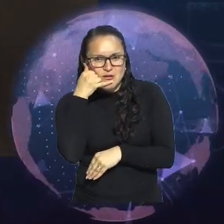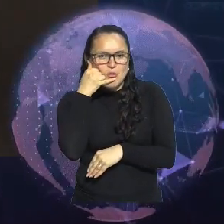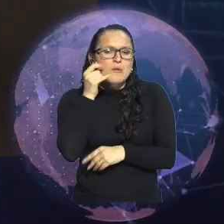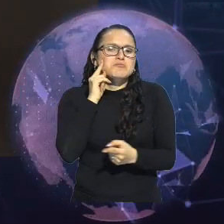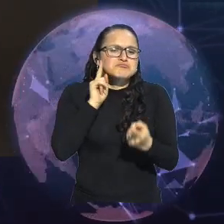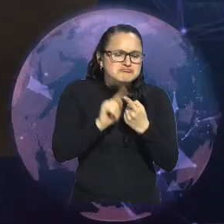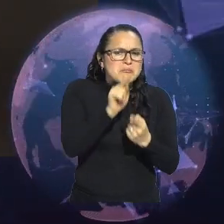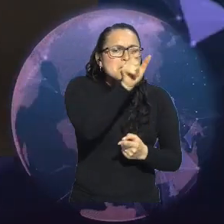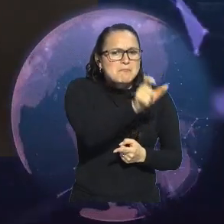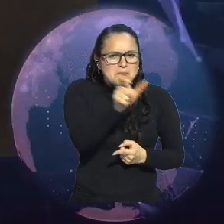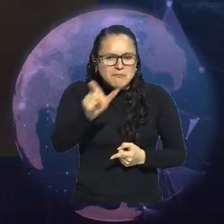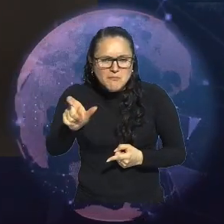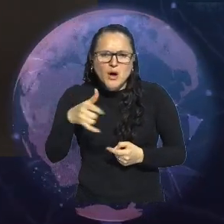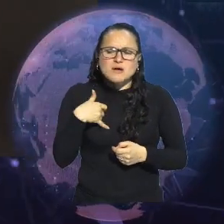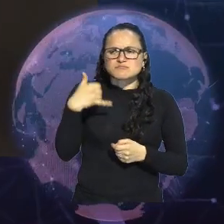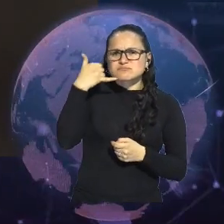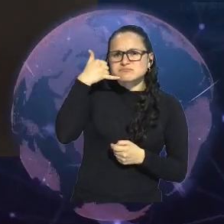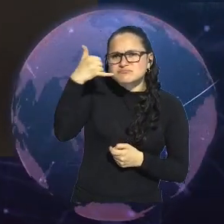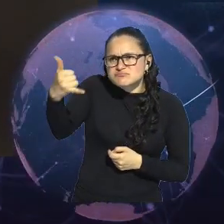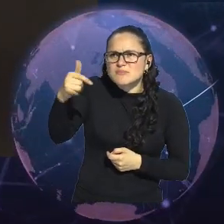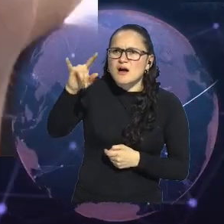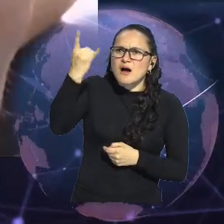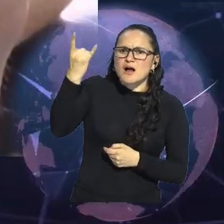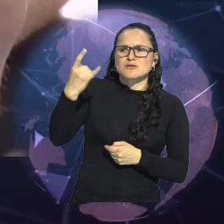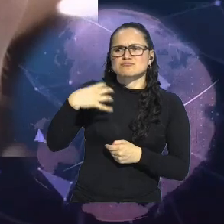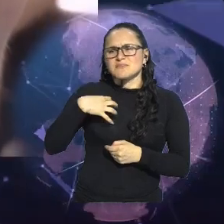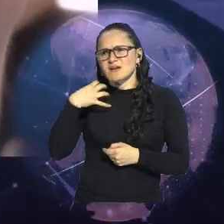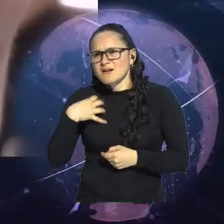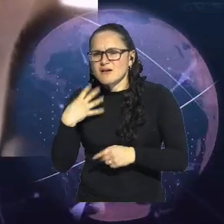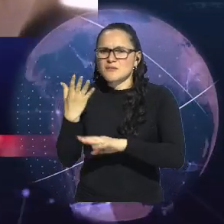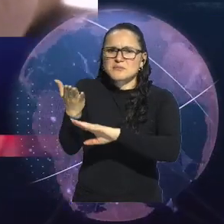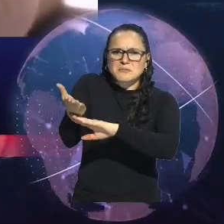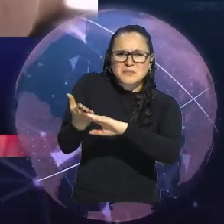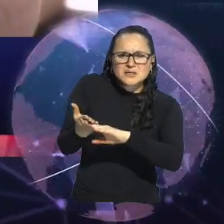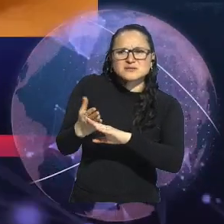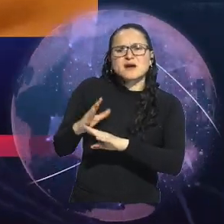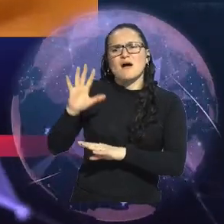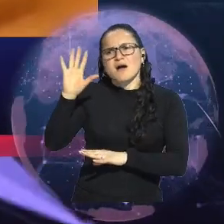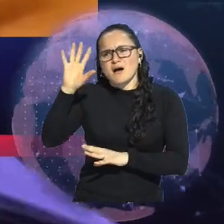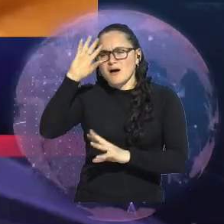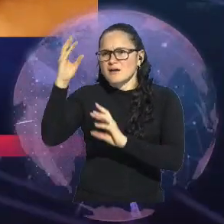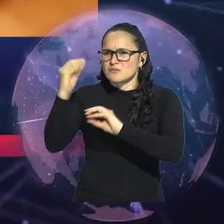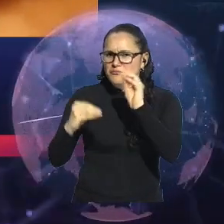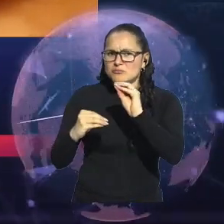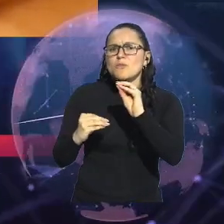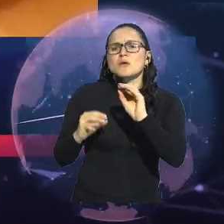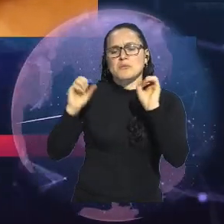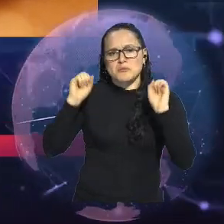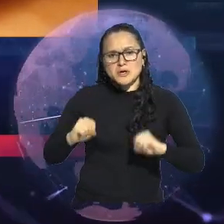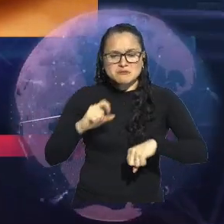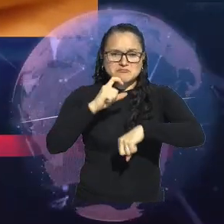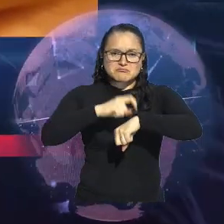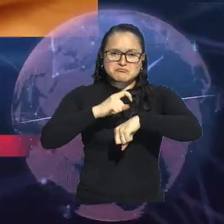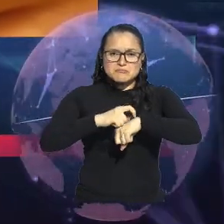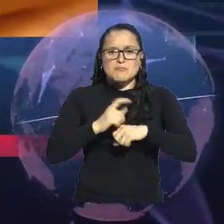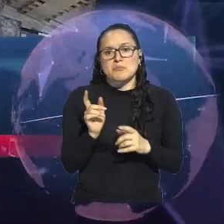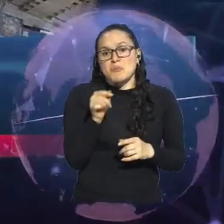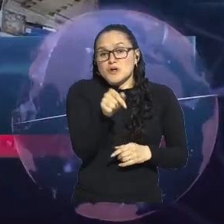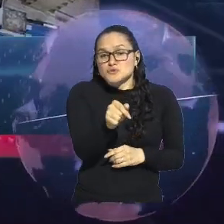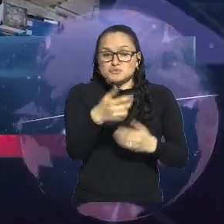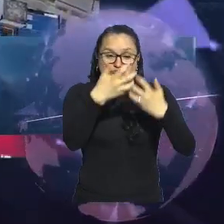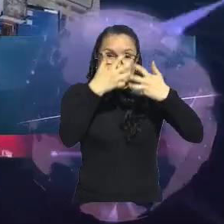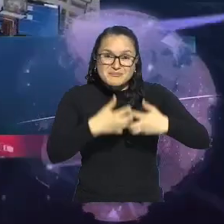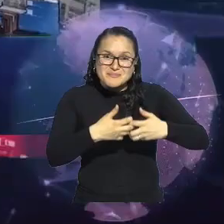usuario pueda presentar cualquier petición queja reclamo o recurso a través de la línea telefónica gratuita